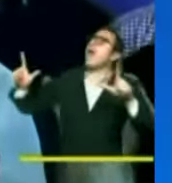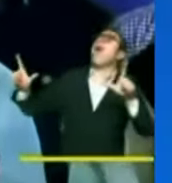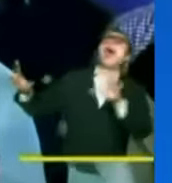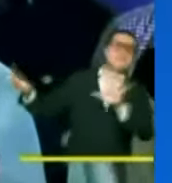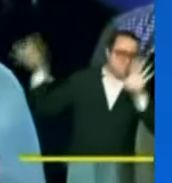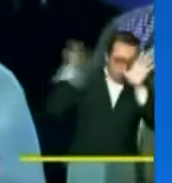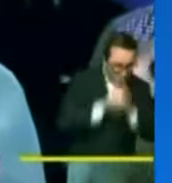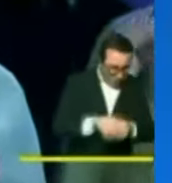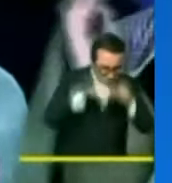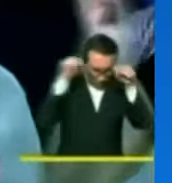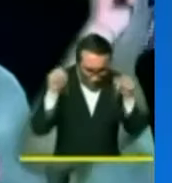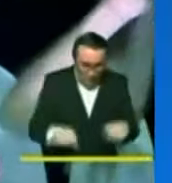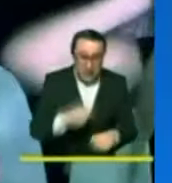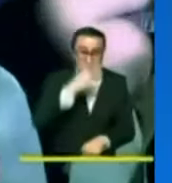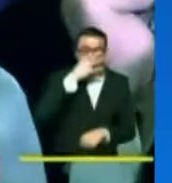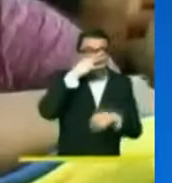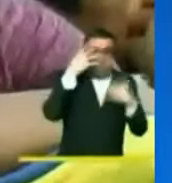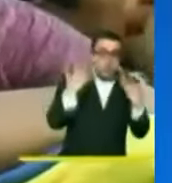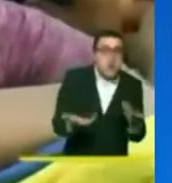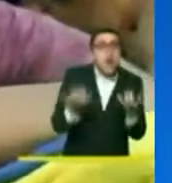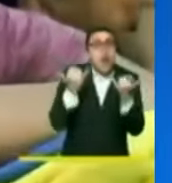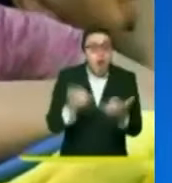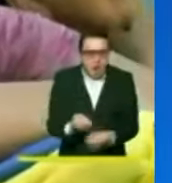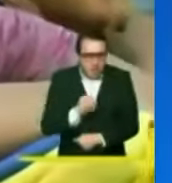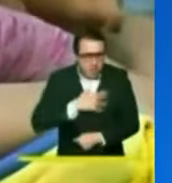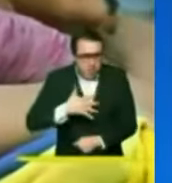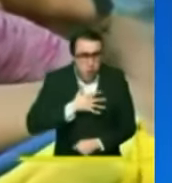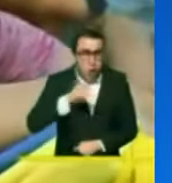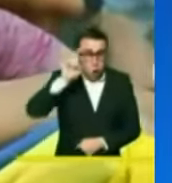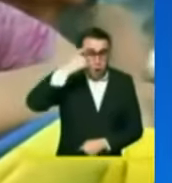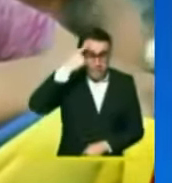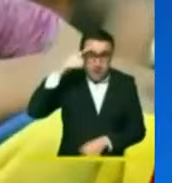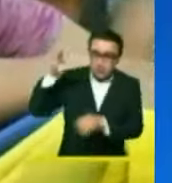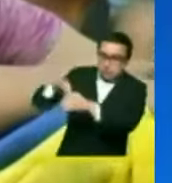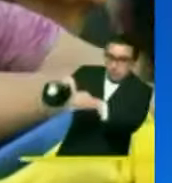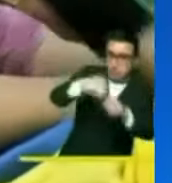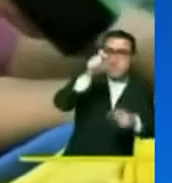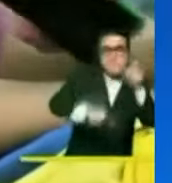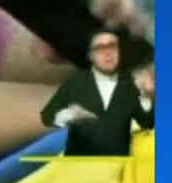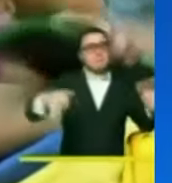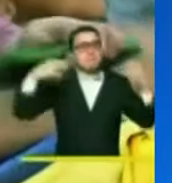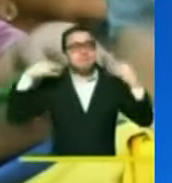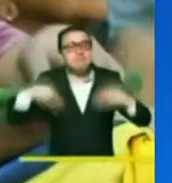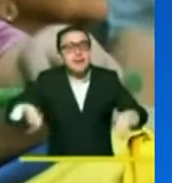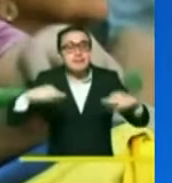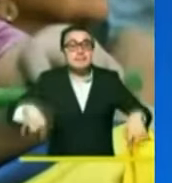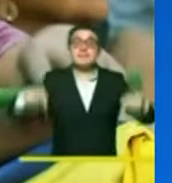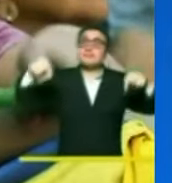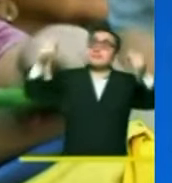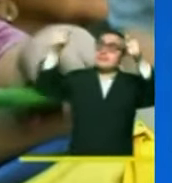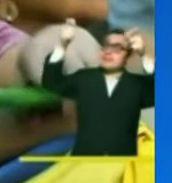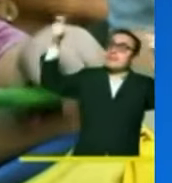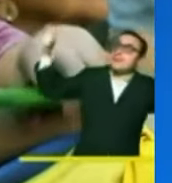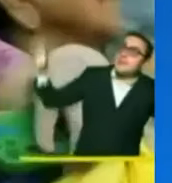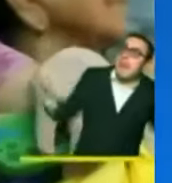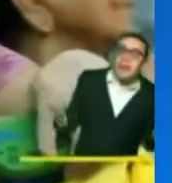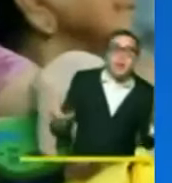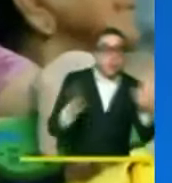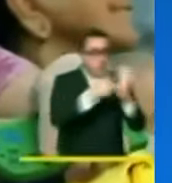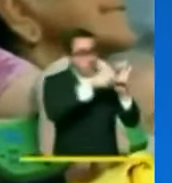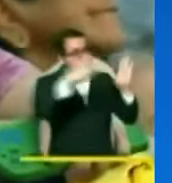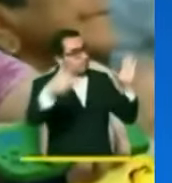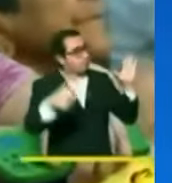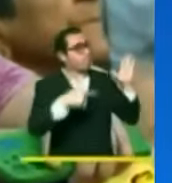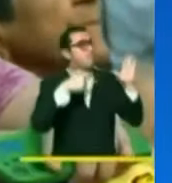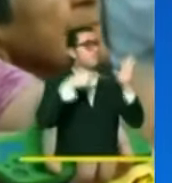parlamentarios y su fuerza política no le atendió el requerimiento de las reformas y que por esas tres razones emite